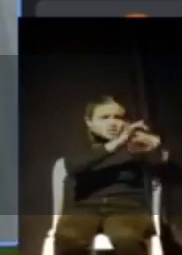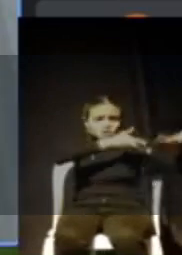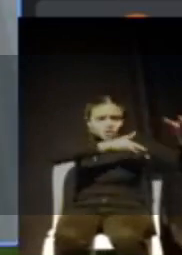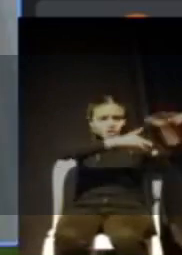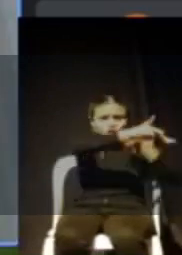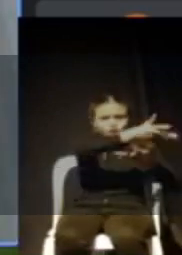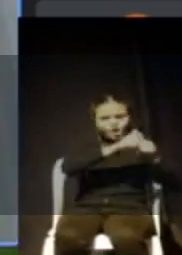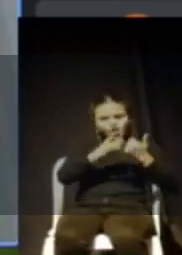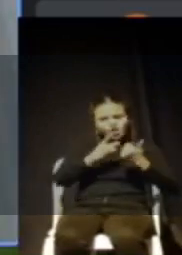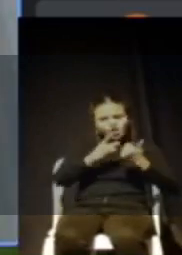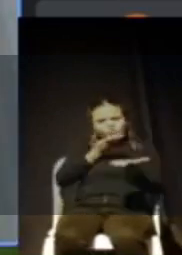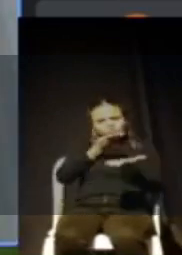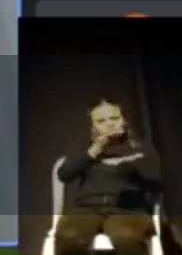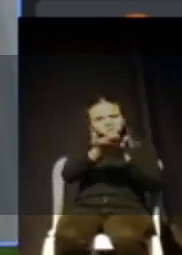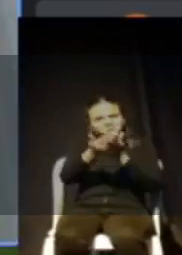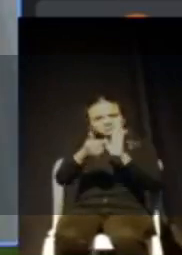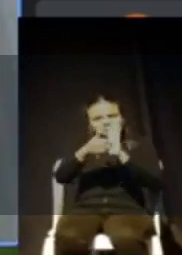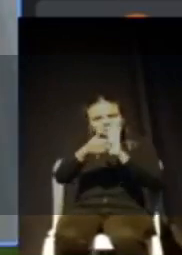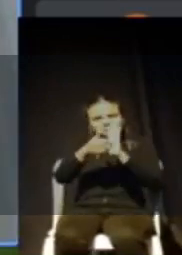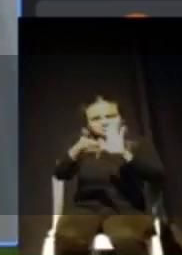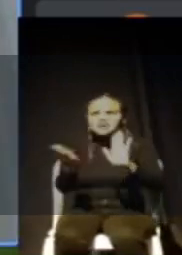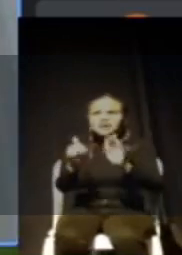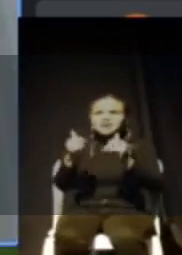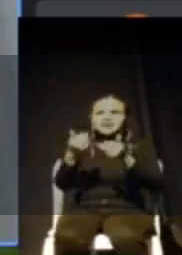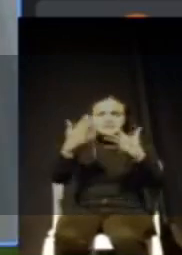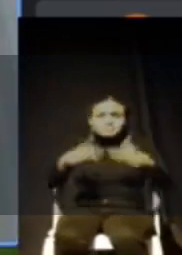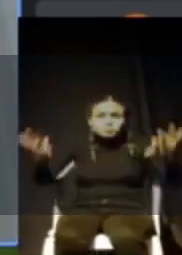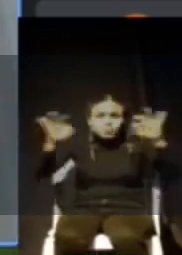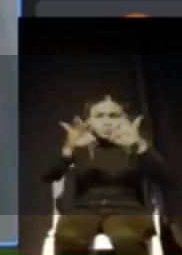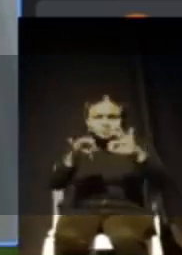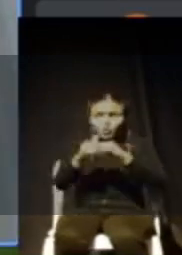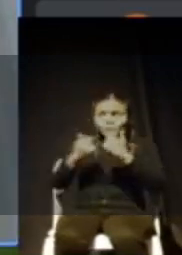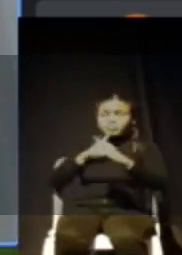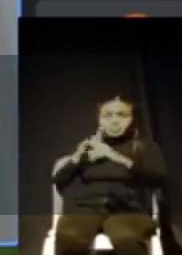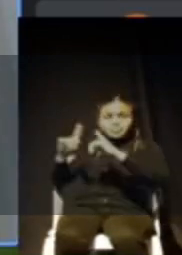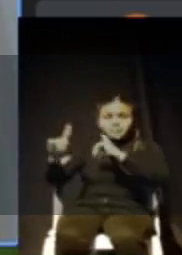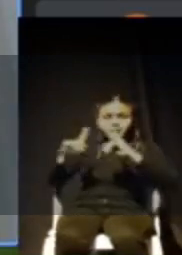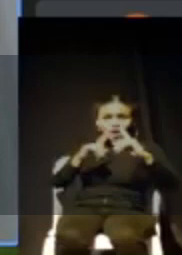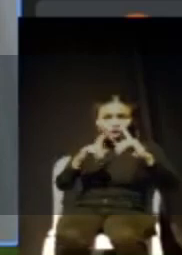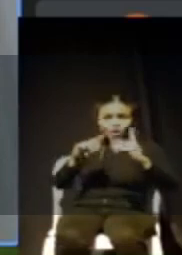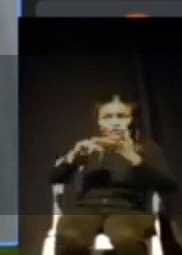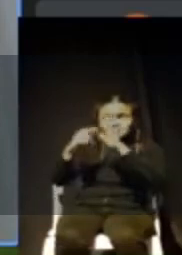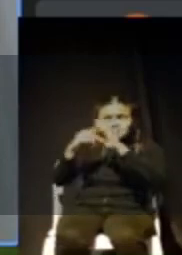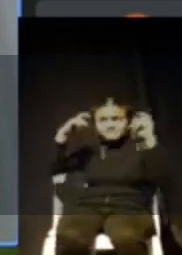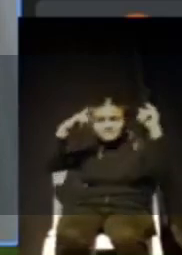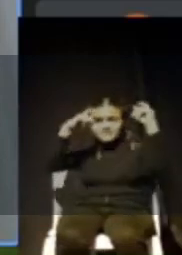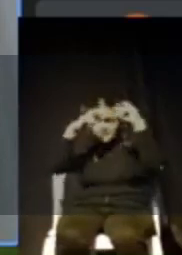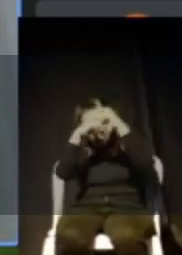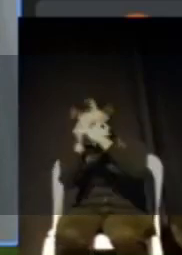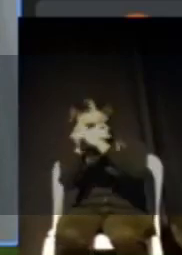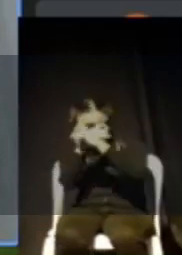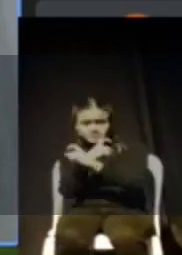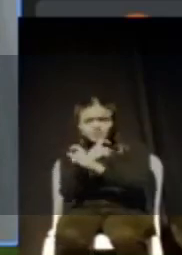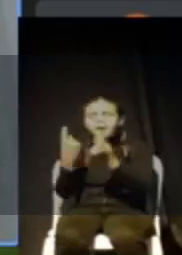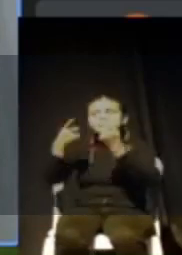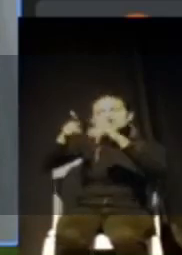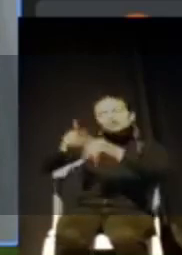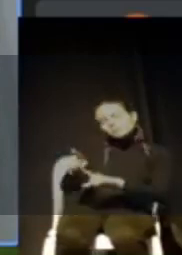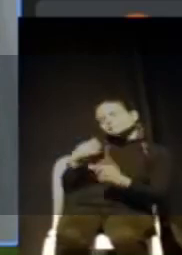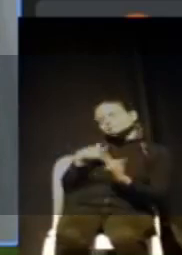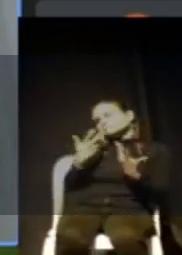pensamientos en esas posibilidades, como para abrir, digamos, este diálogo crítico. Y pues quiero también llamar la atención